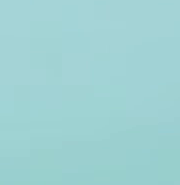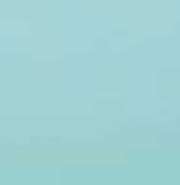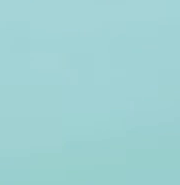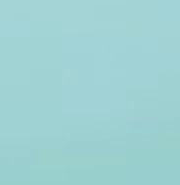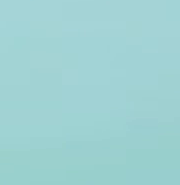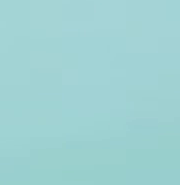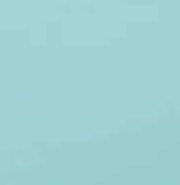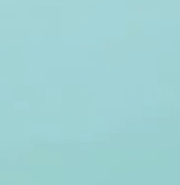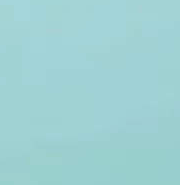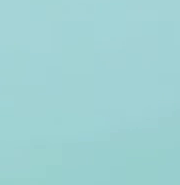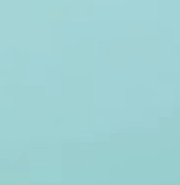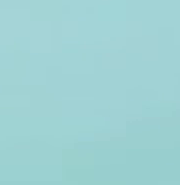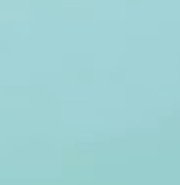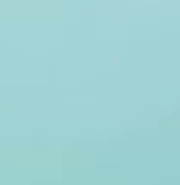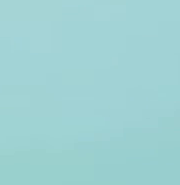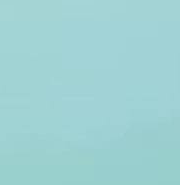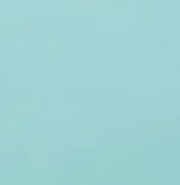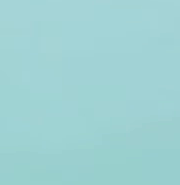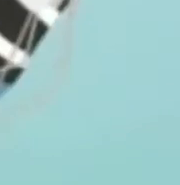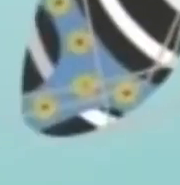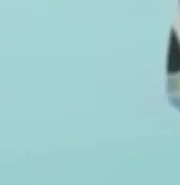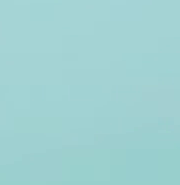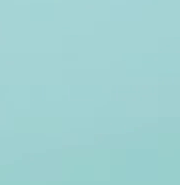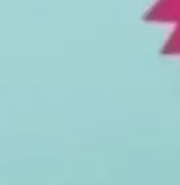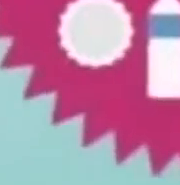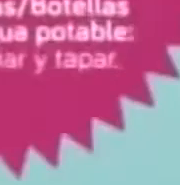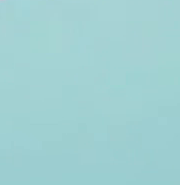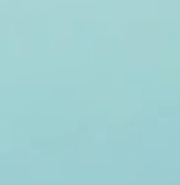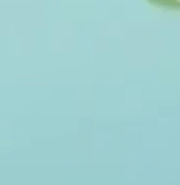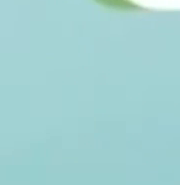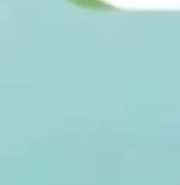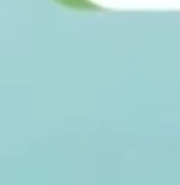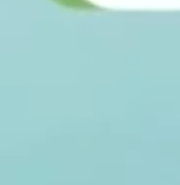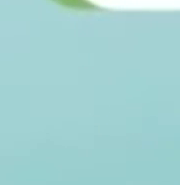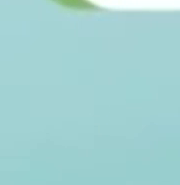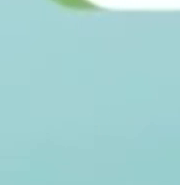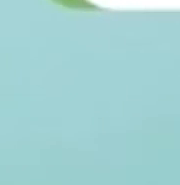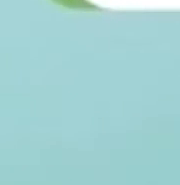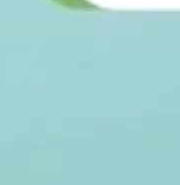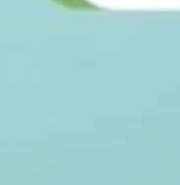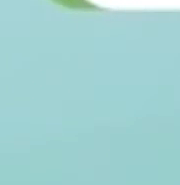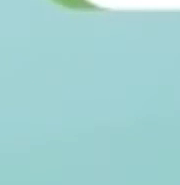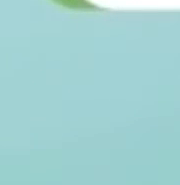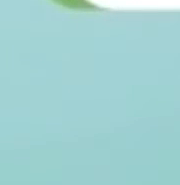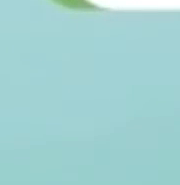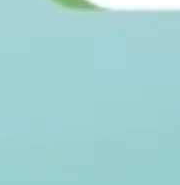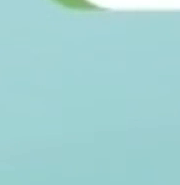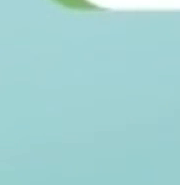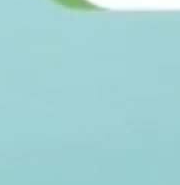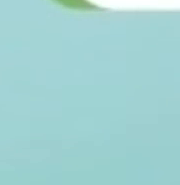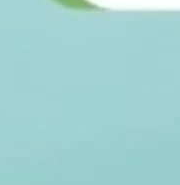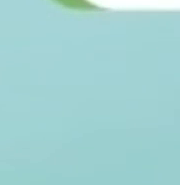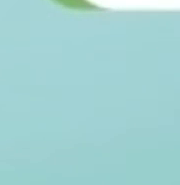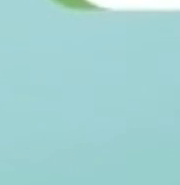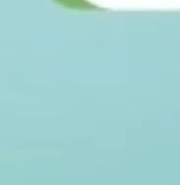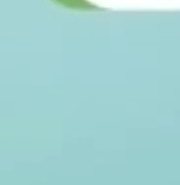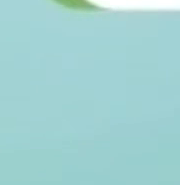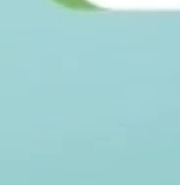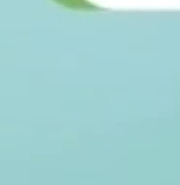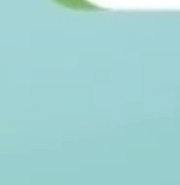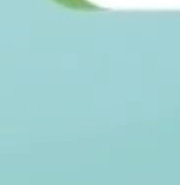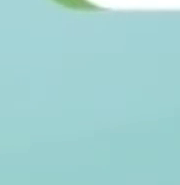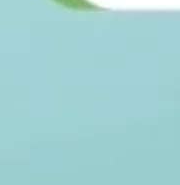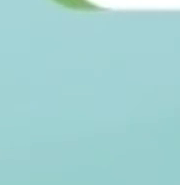del dengue, Zika y chikungunya nace. Águale la fiesta al mosquito y protégete del Zika, del dengue y